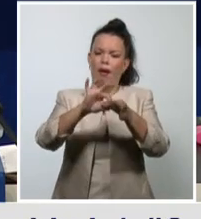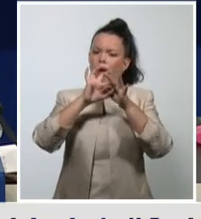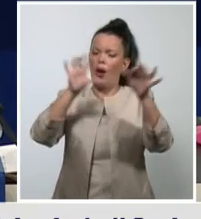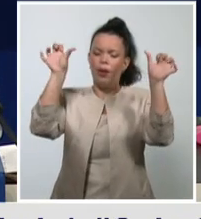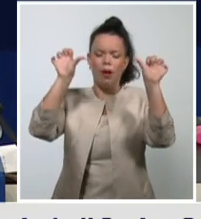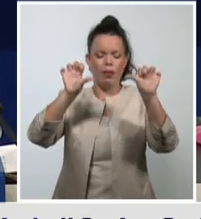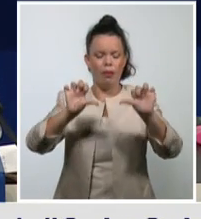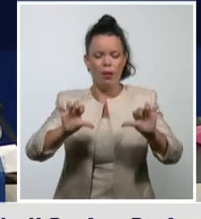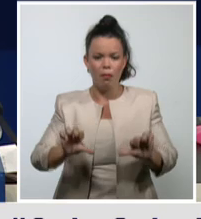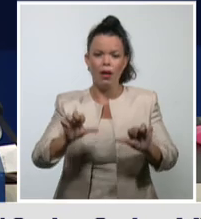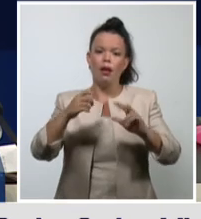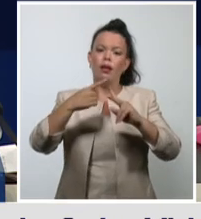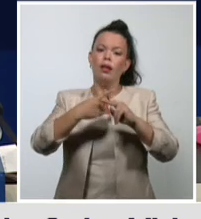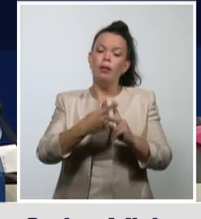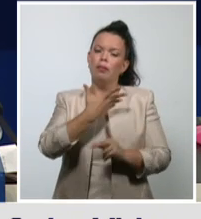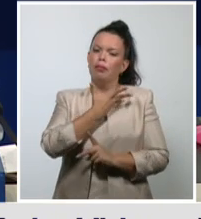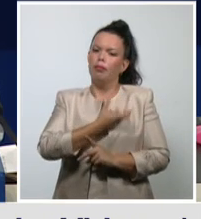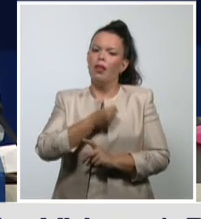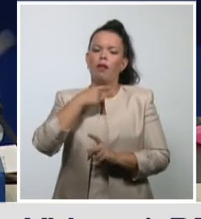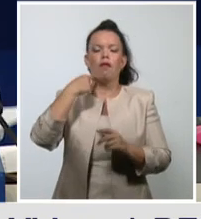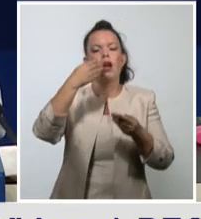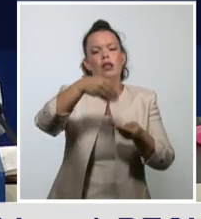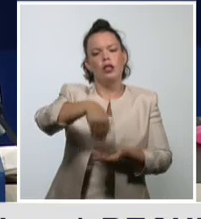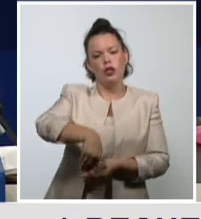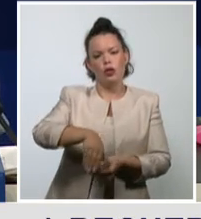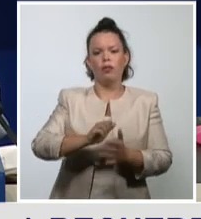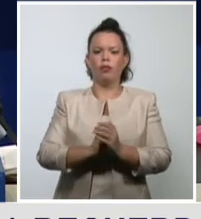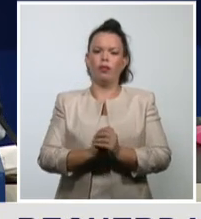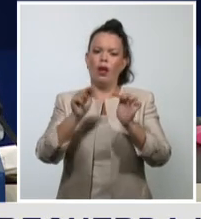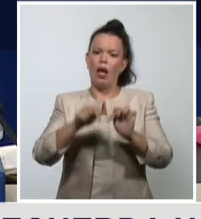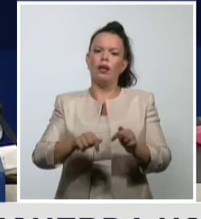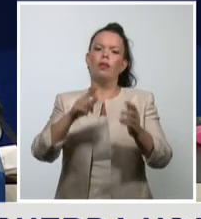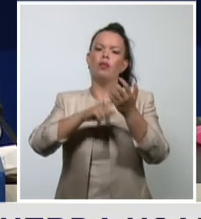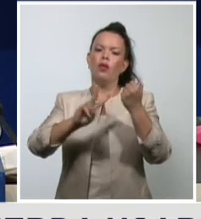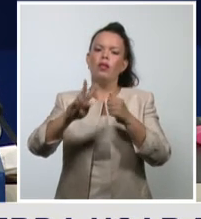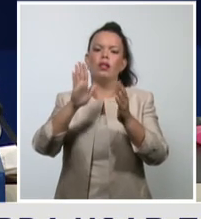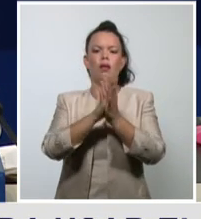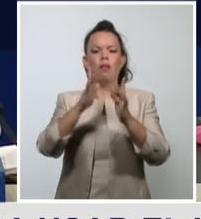forma lamentable en el Hospital de Cárdenas en Matanzas,